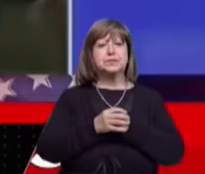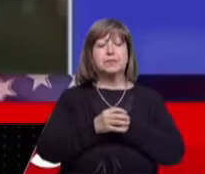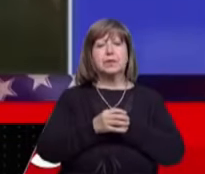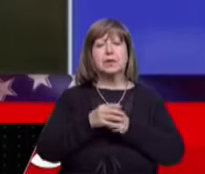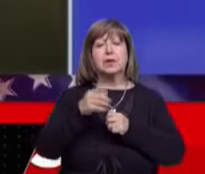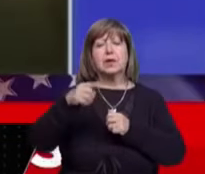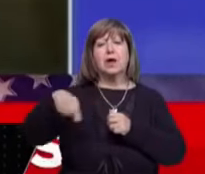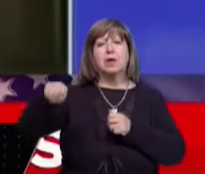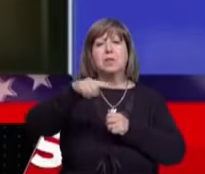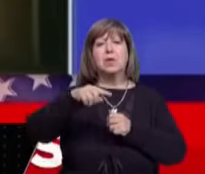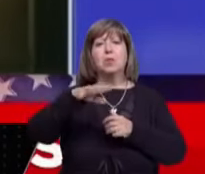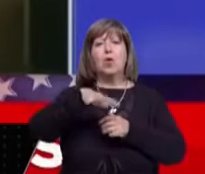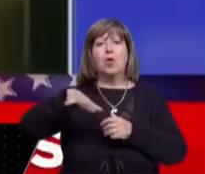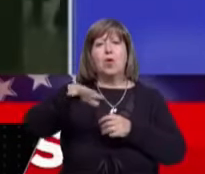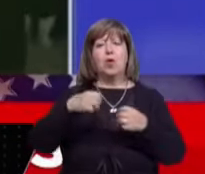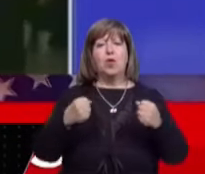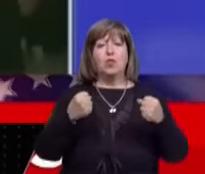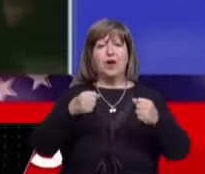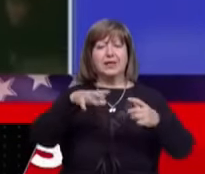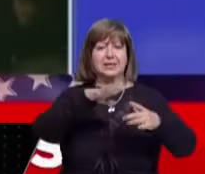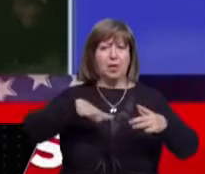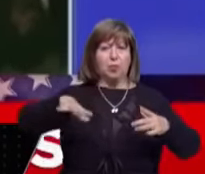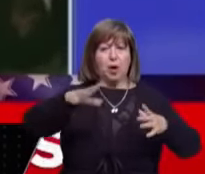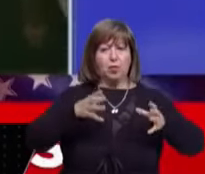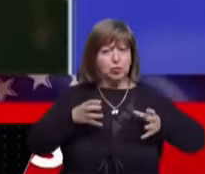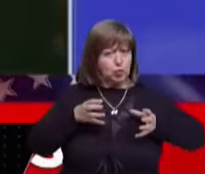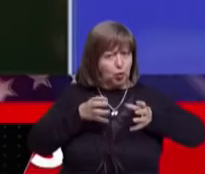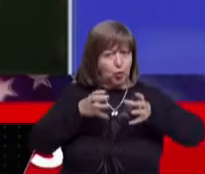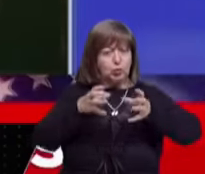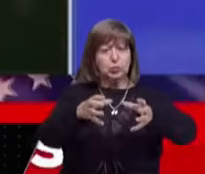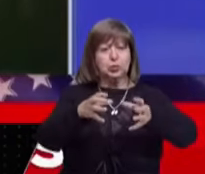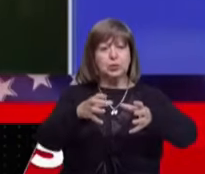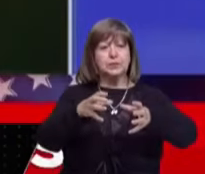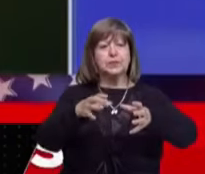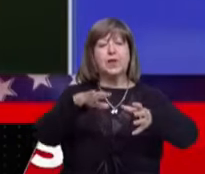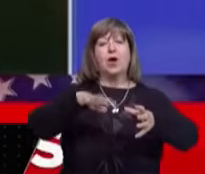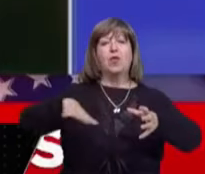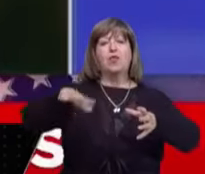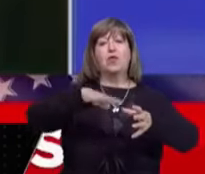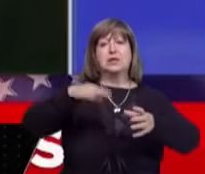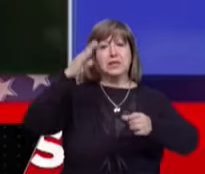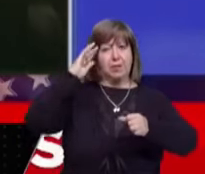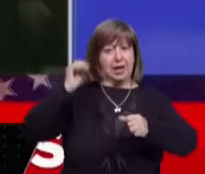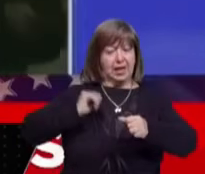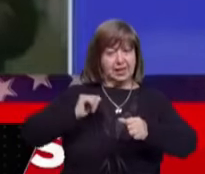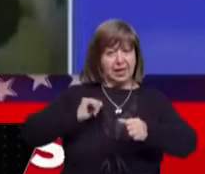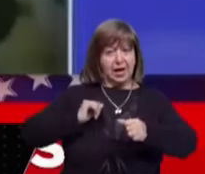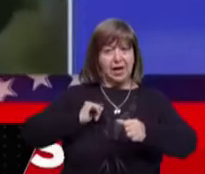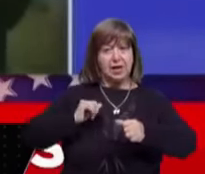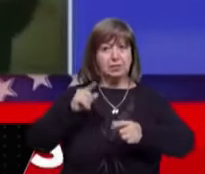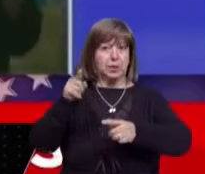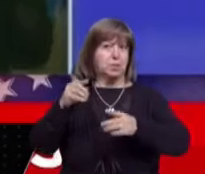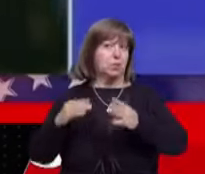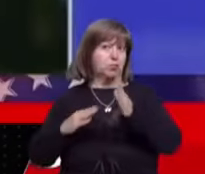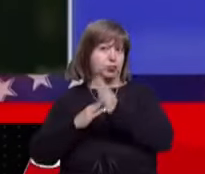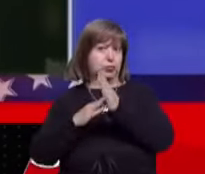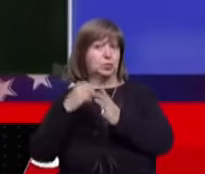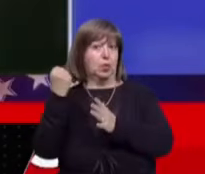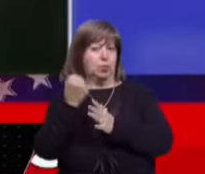La fuerza del pueblo que encarnamos, la fuerza militar soberana de